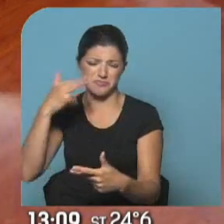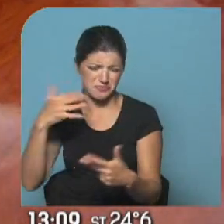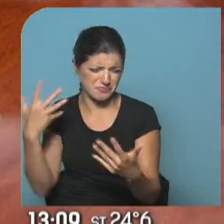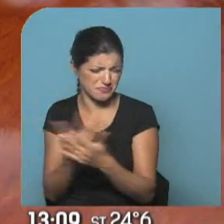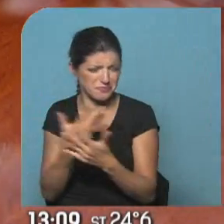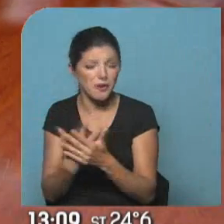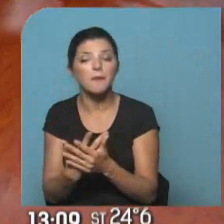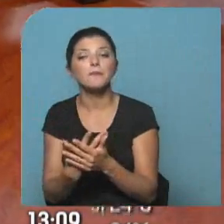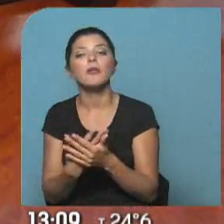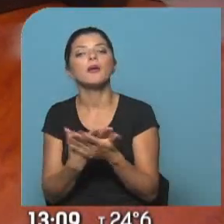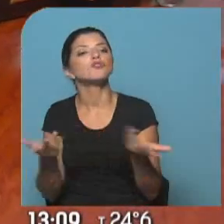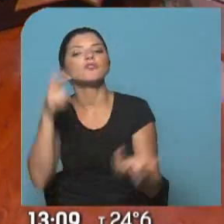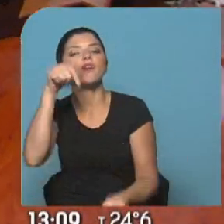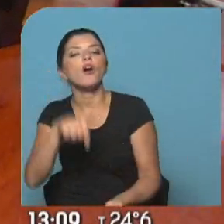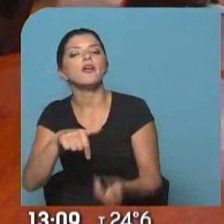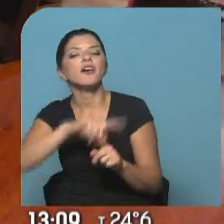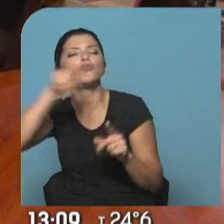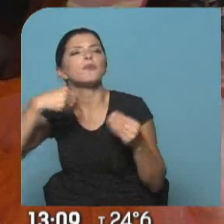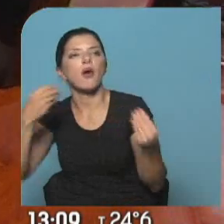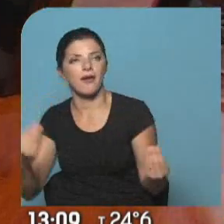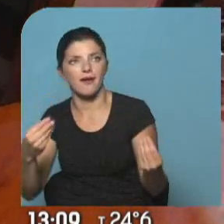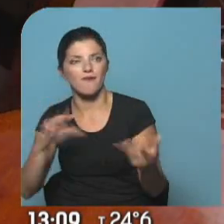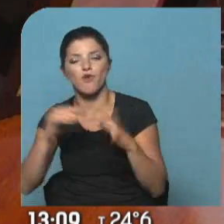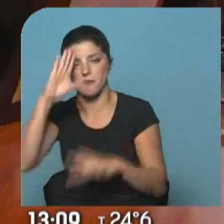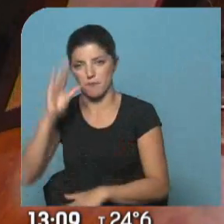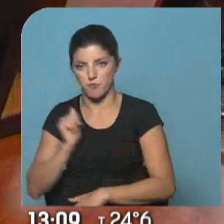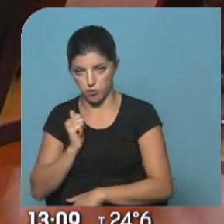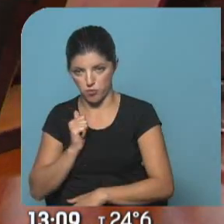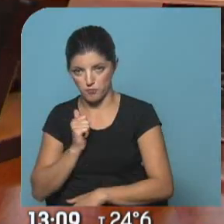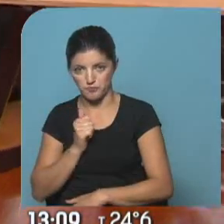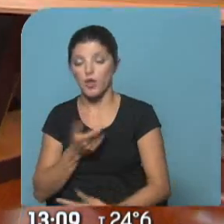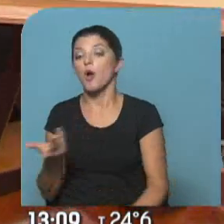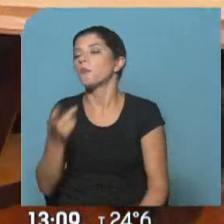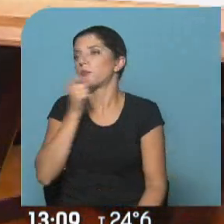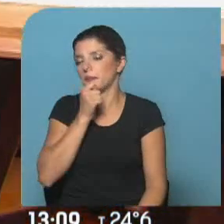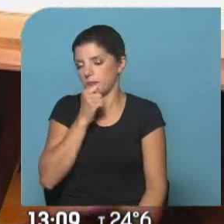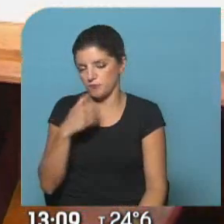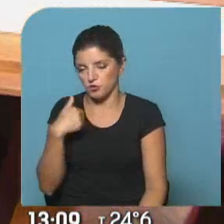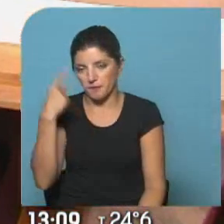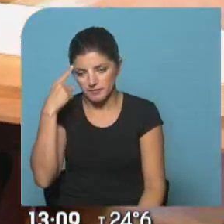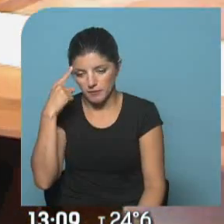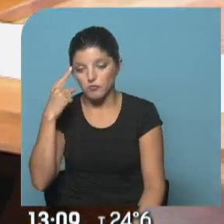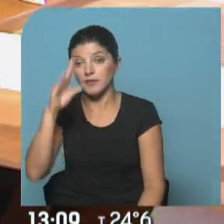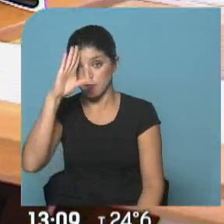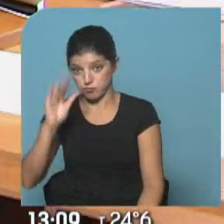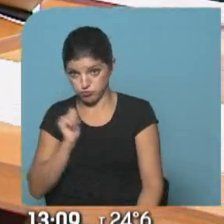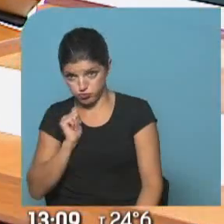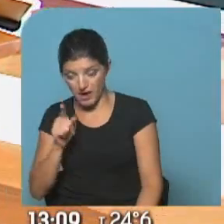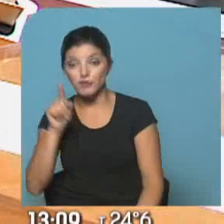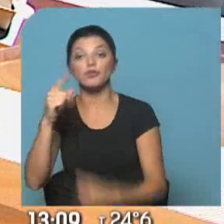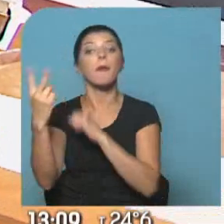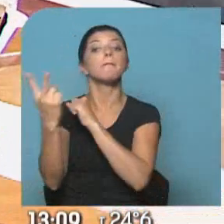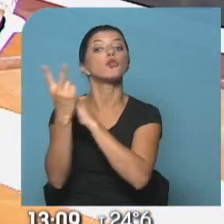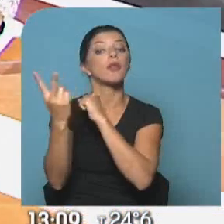Fuerzas Armadas modeló, digamos? Porque uno piensa, bueno, una Fuerza Armada, si la amenaza de la cual tienen que protegernos las Fuerzas